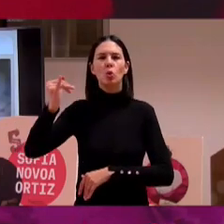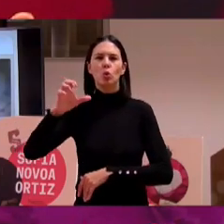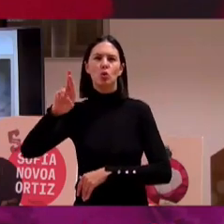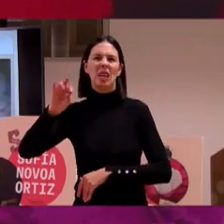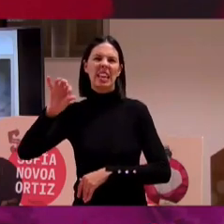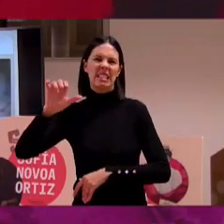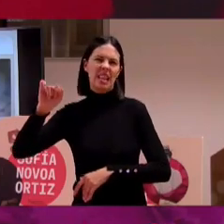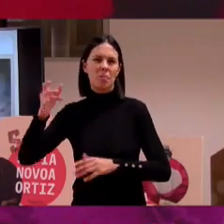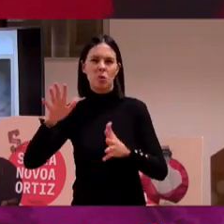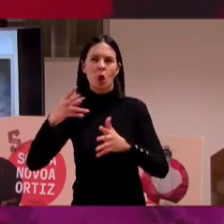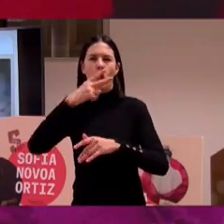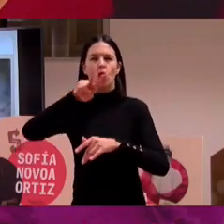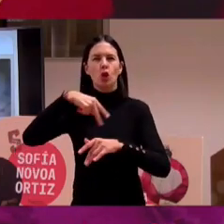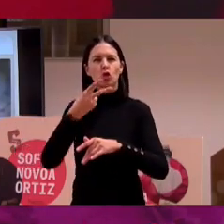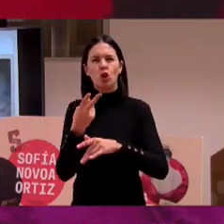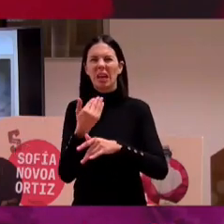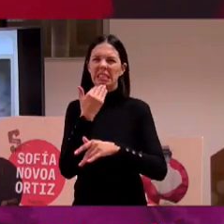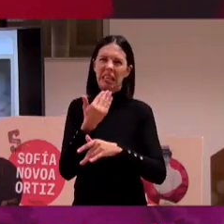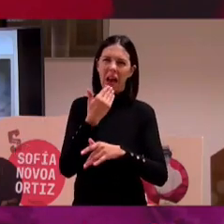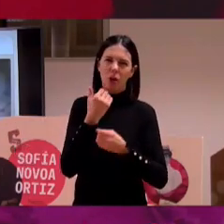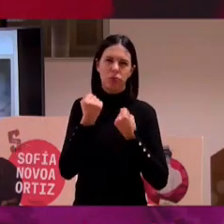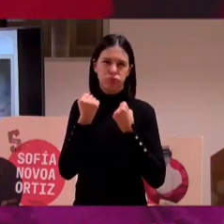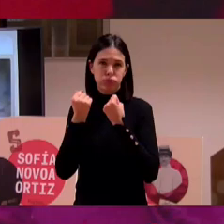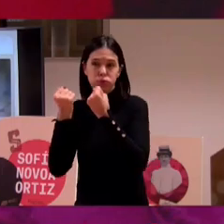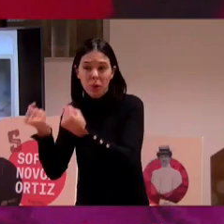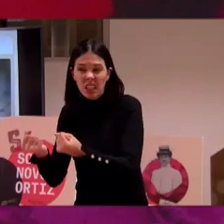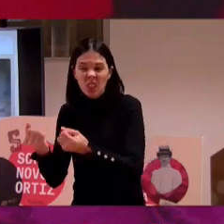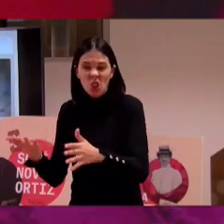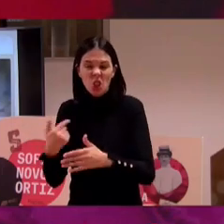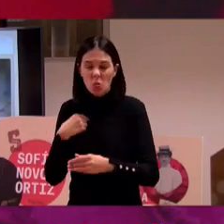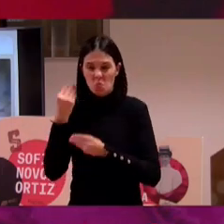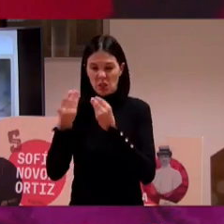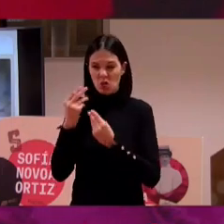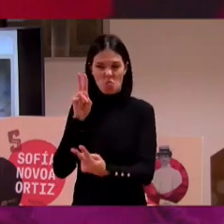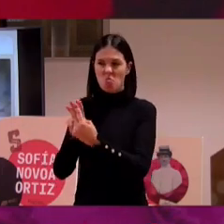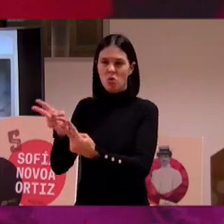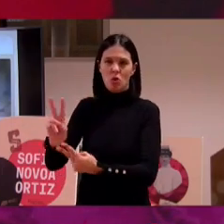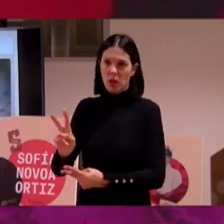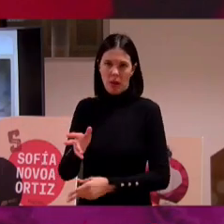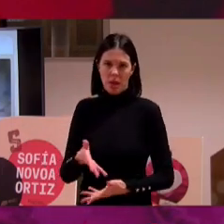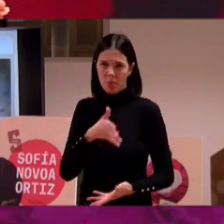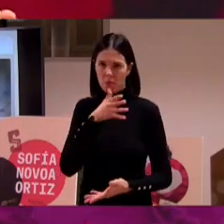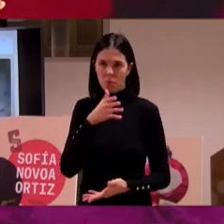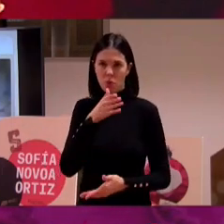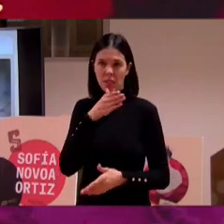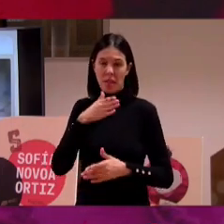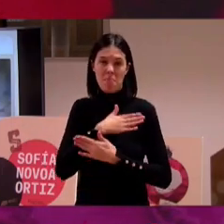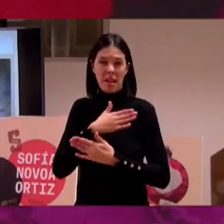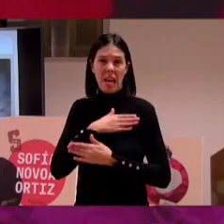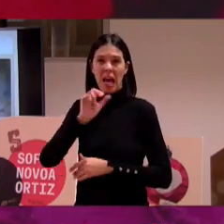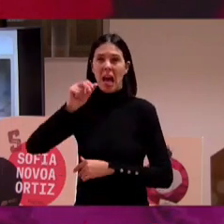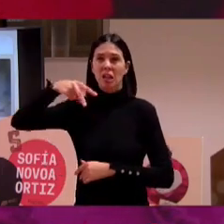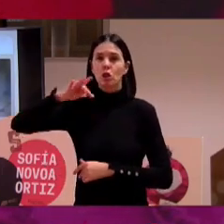pico de trayecto, polo menos. Non creo que non se viran moito, porque además María Antonina estaba facendo a tesis, eso leva